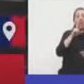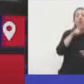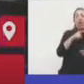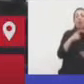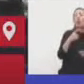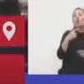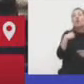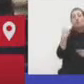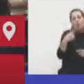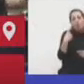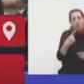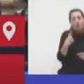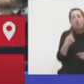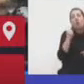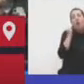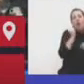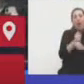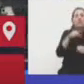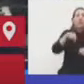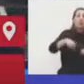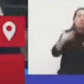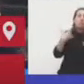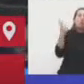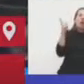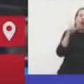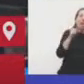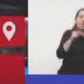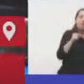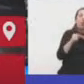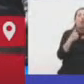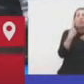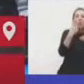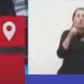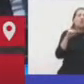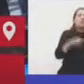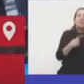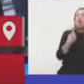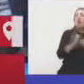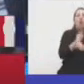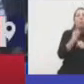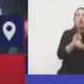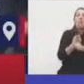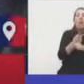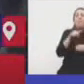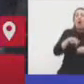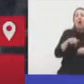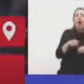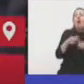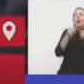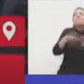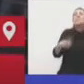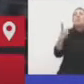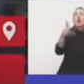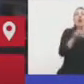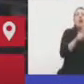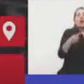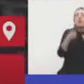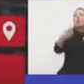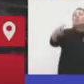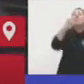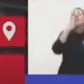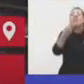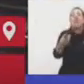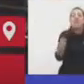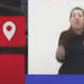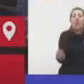uno cuando está en peligro la libertad y el destino de un país, porque insisto, mientras que discutimos y vemos a Mayán hablando, la gente tiene